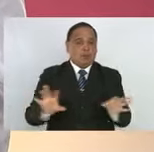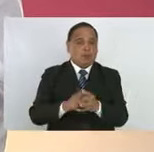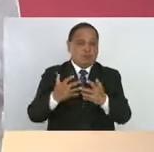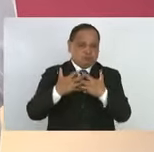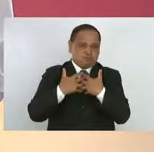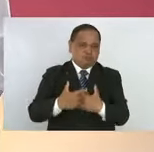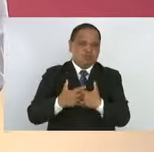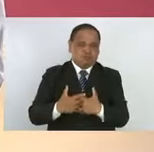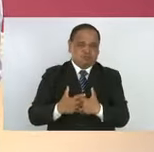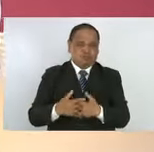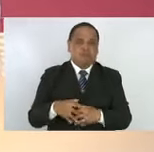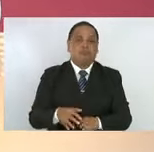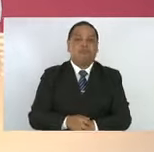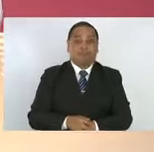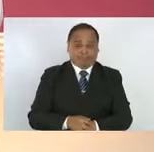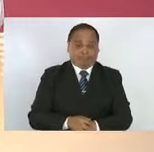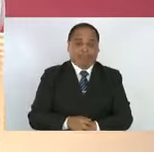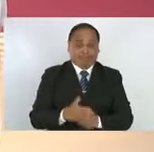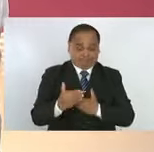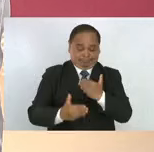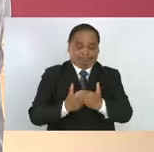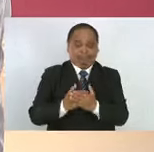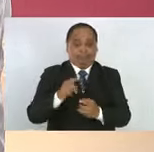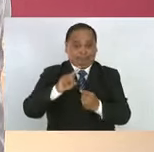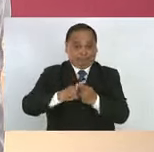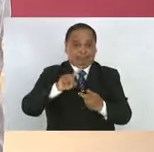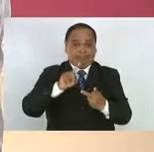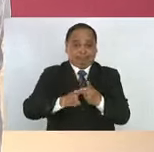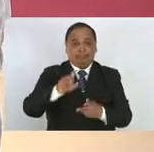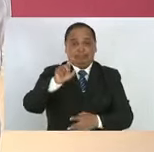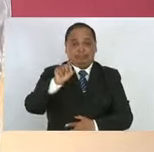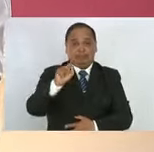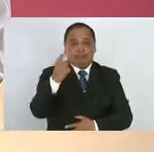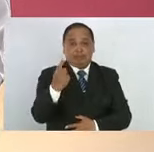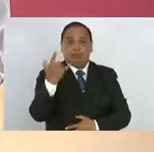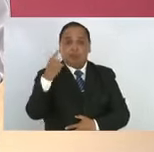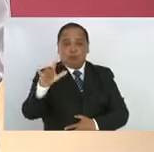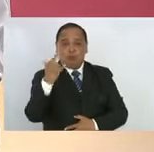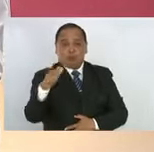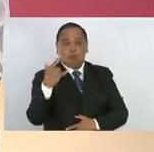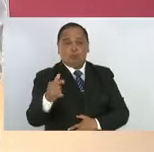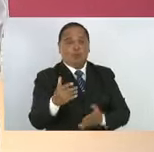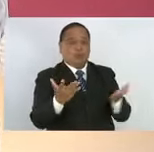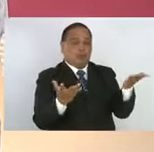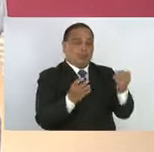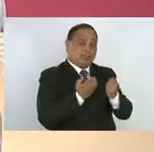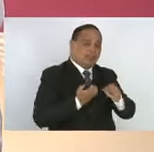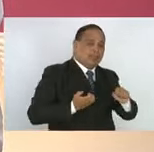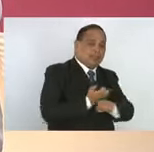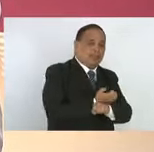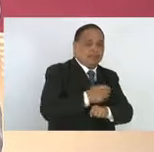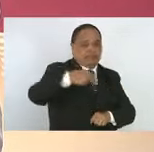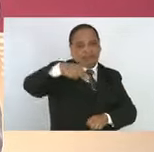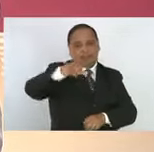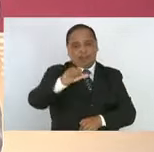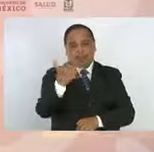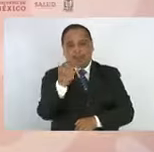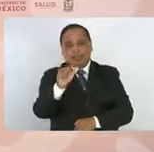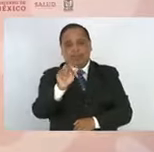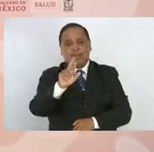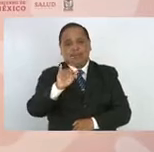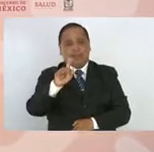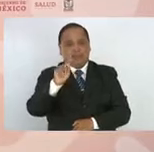dos meses de ese momento, cuando el 21 de julio llegó al estado de Nayarit el primer grupo de 54